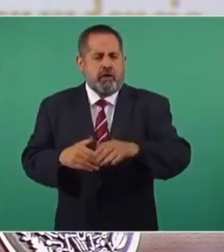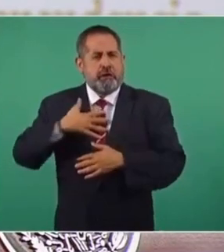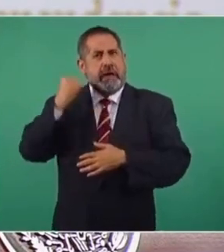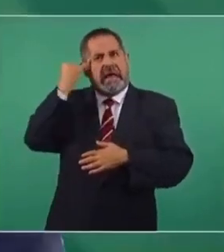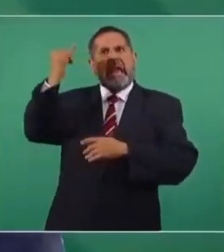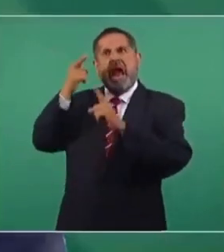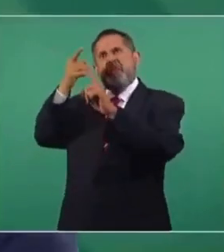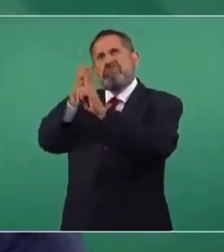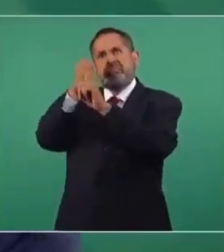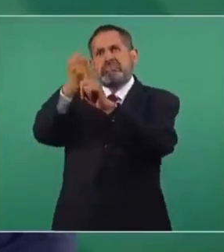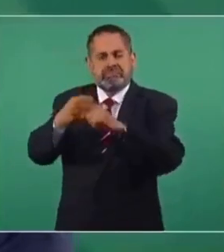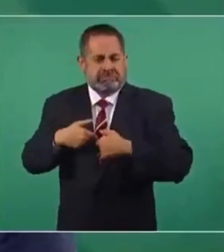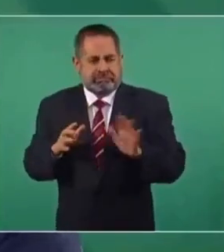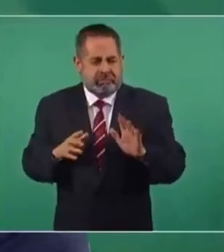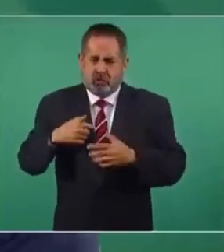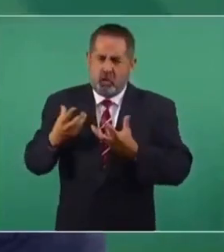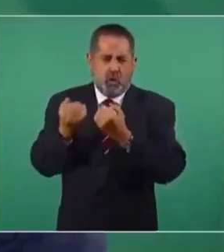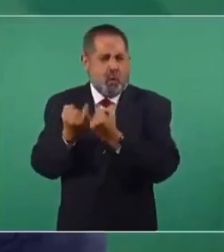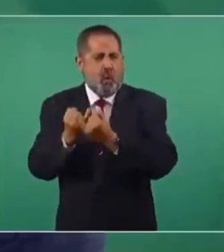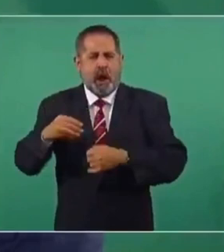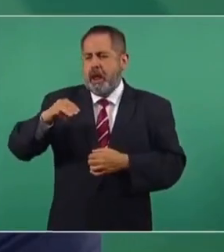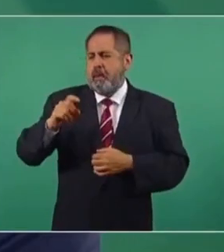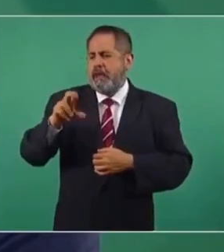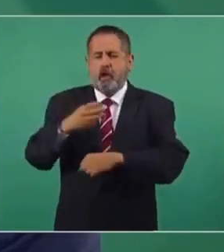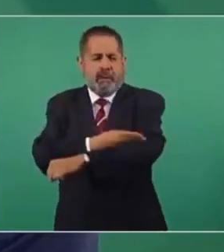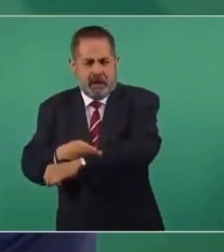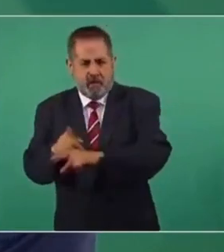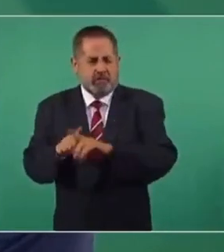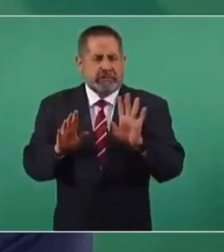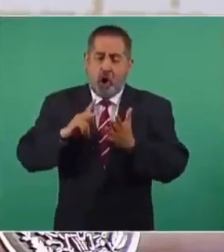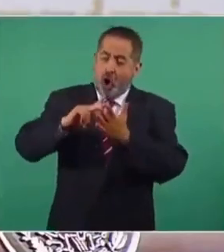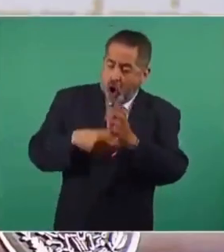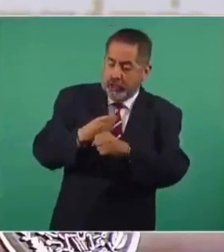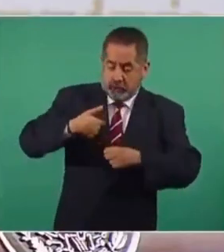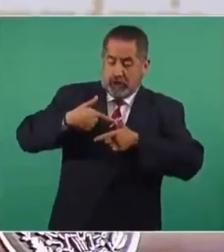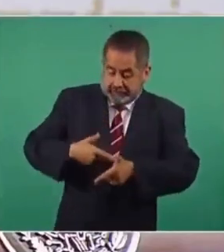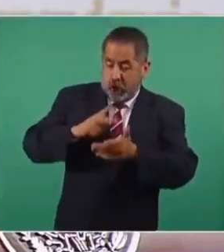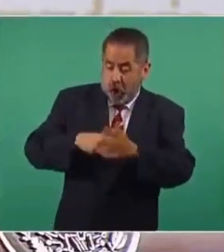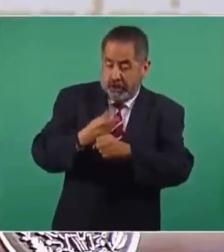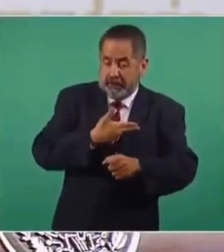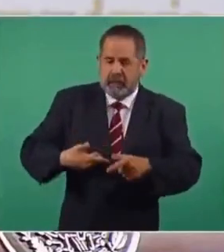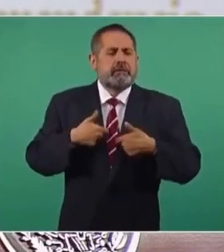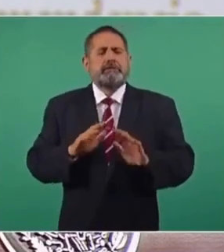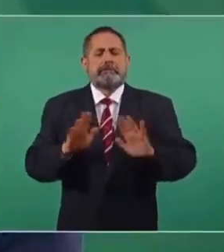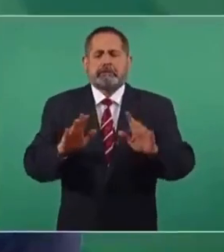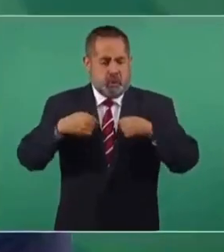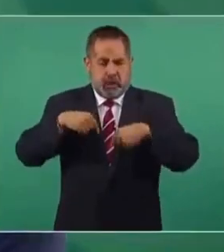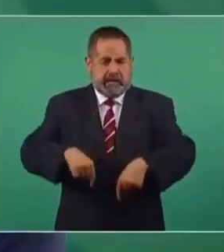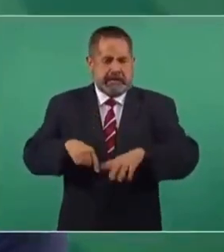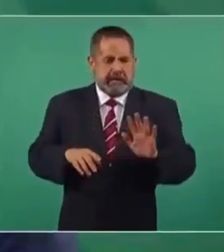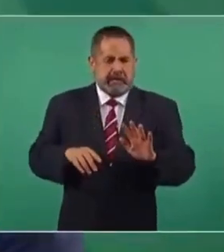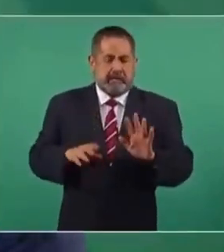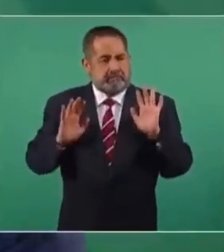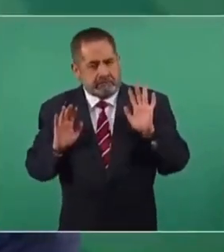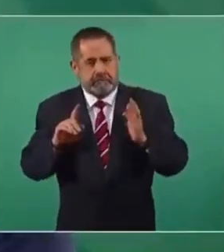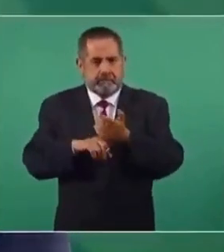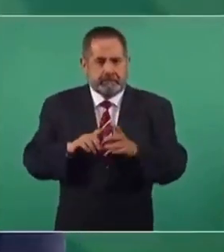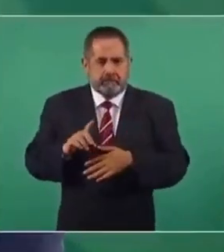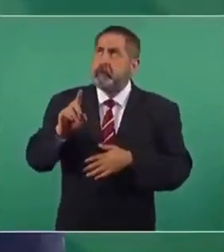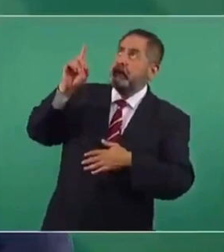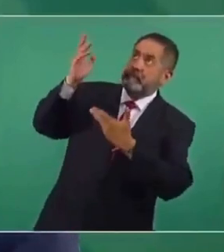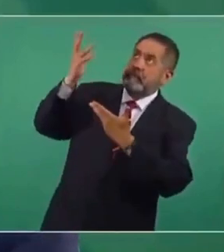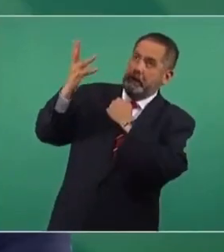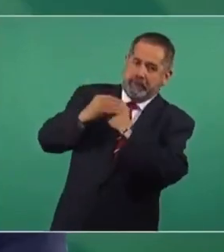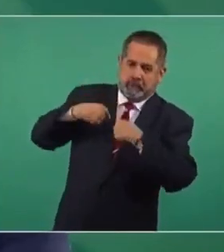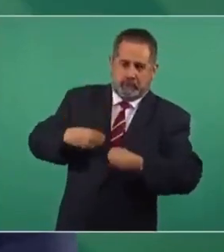ideales. Yo soy maderista, estoy en contra de la reelección. Yo voy a estar aquí, si lo decide el